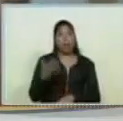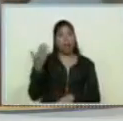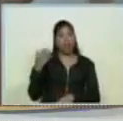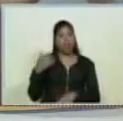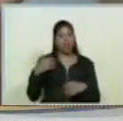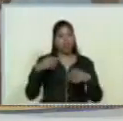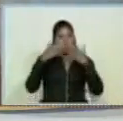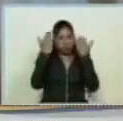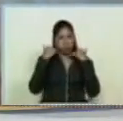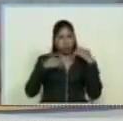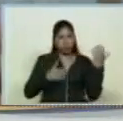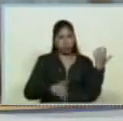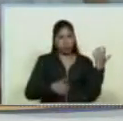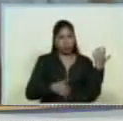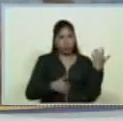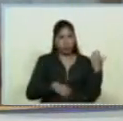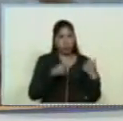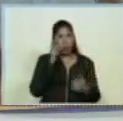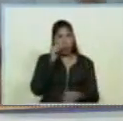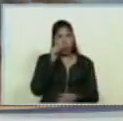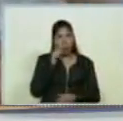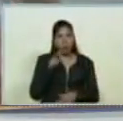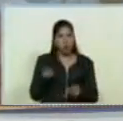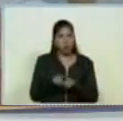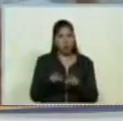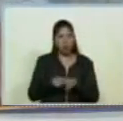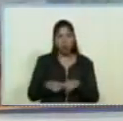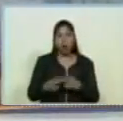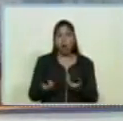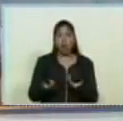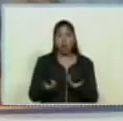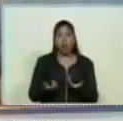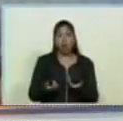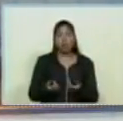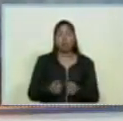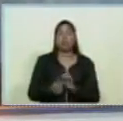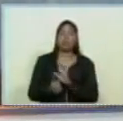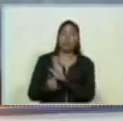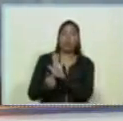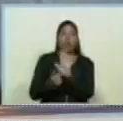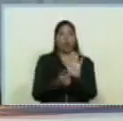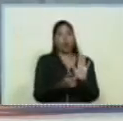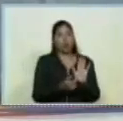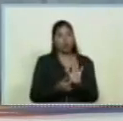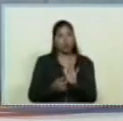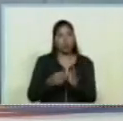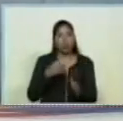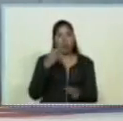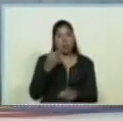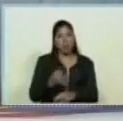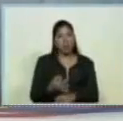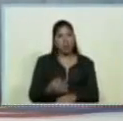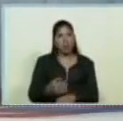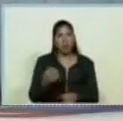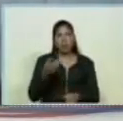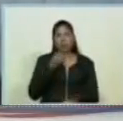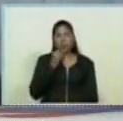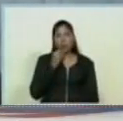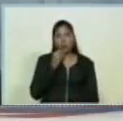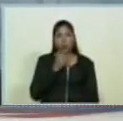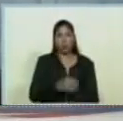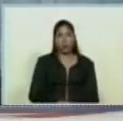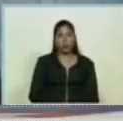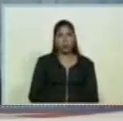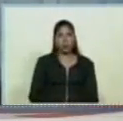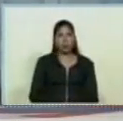Primera, sabrosura, ese pan con sabrosura a la boca del pueblo, es esta la juventud patriota que cree en Venezuela,